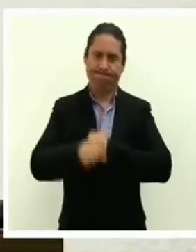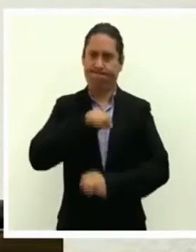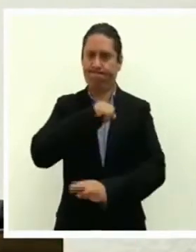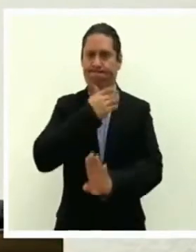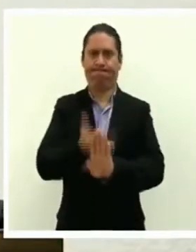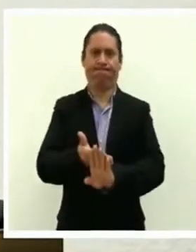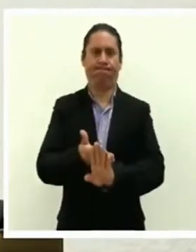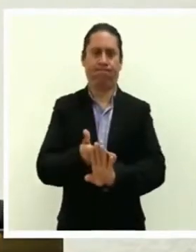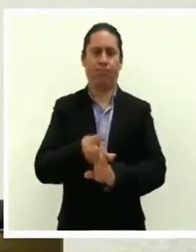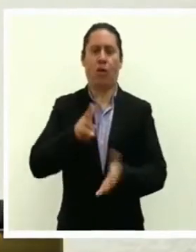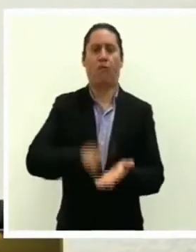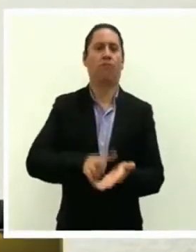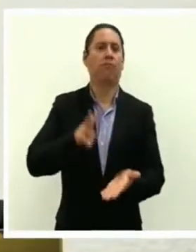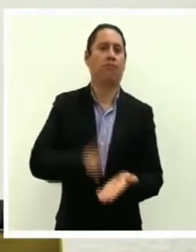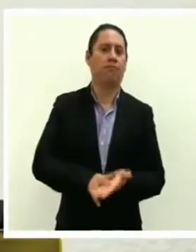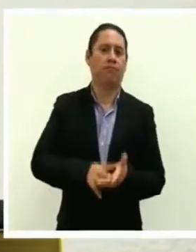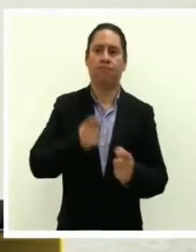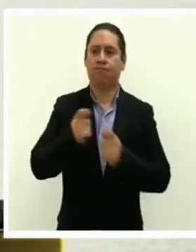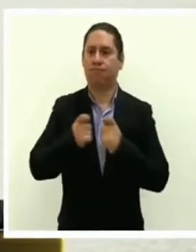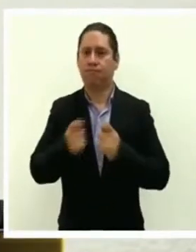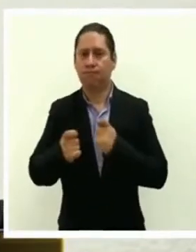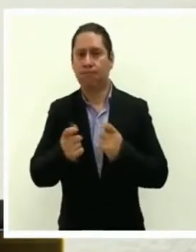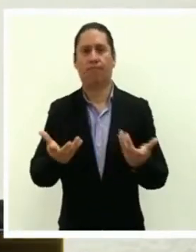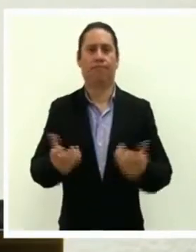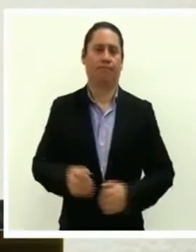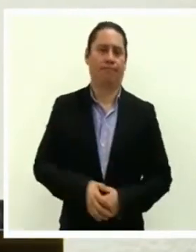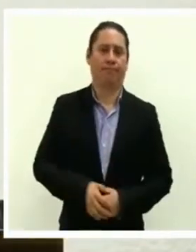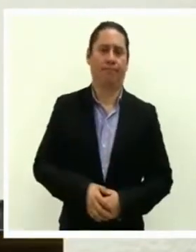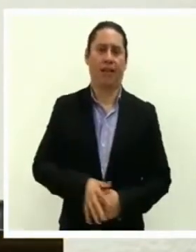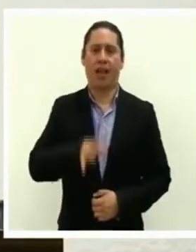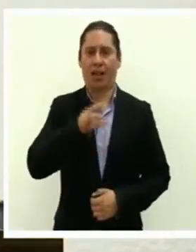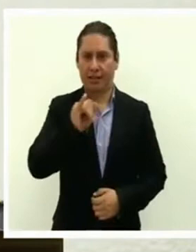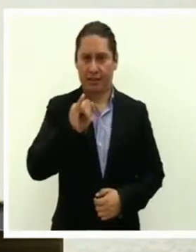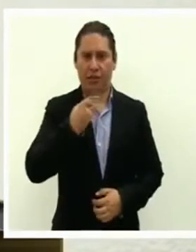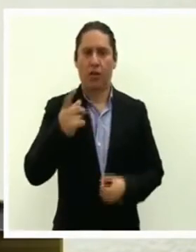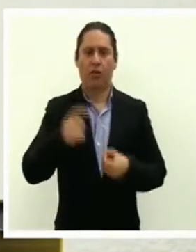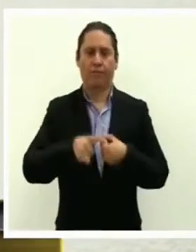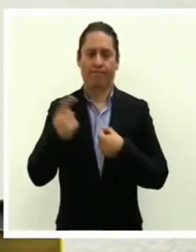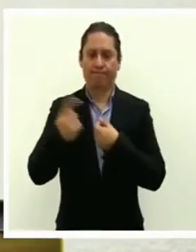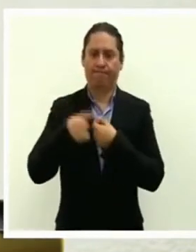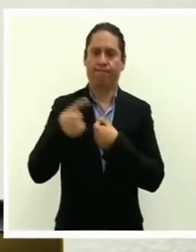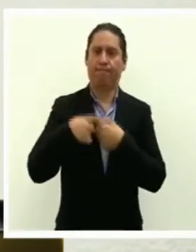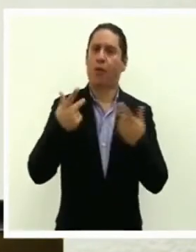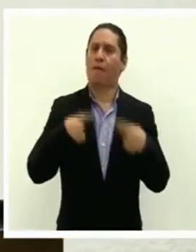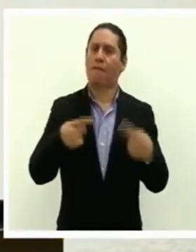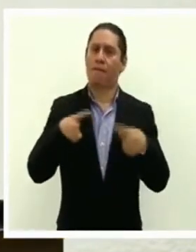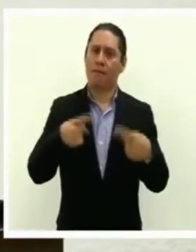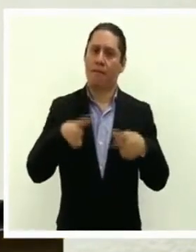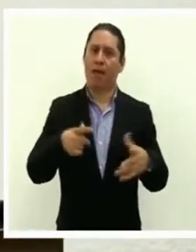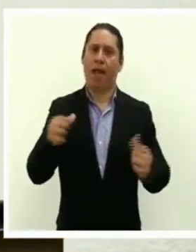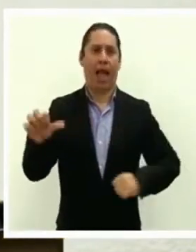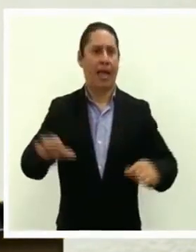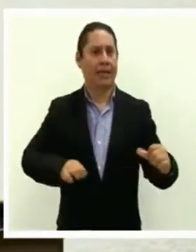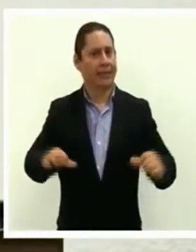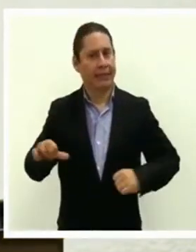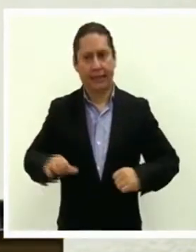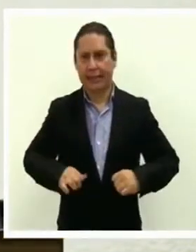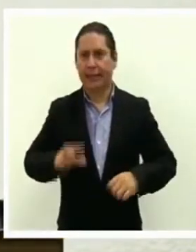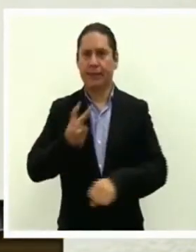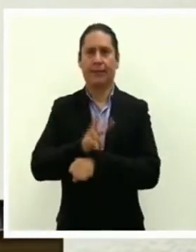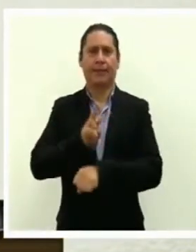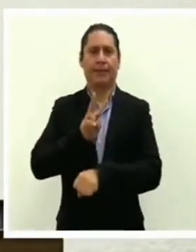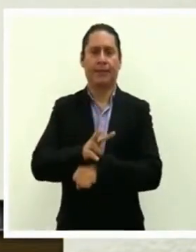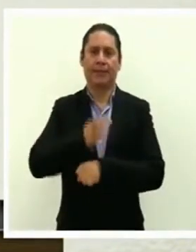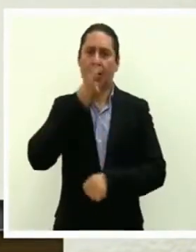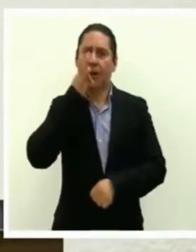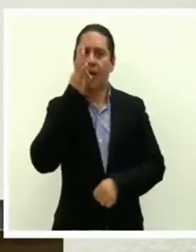del valor público en la gestión gubernamental, así como la participación ciudadana en acciones de vigilancia, informando